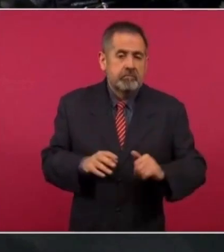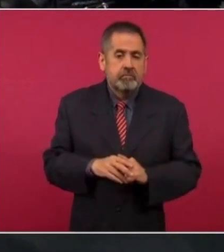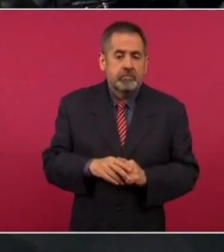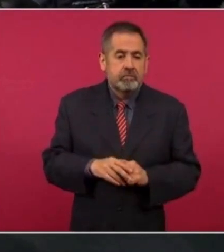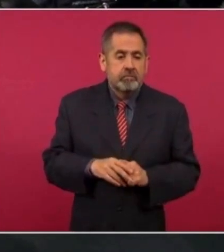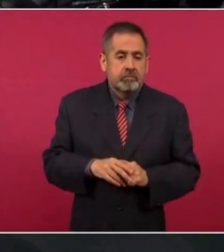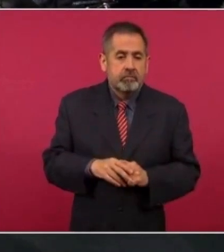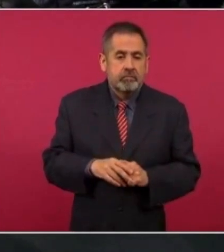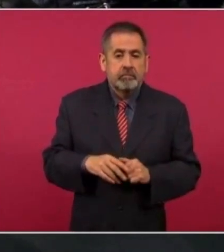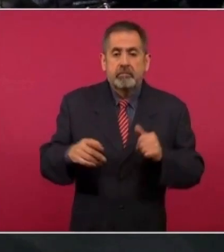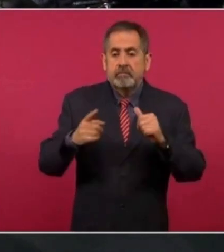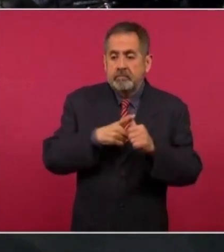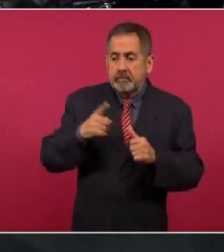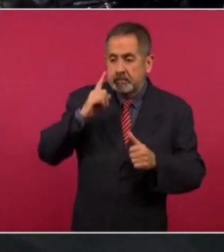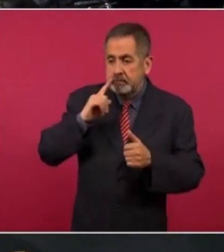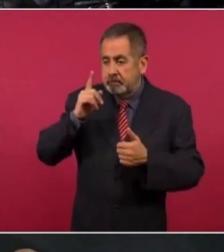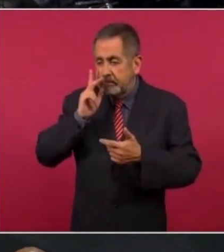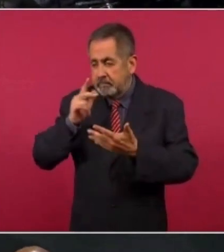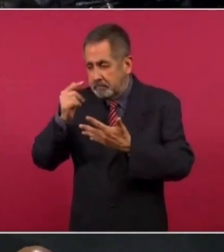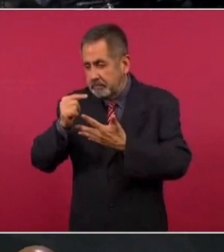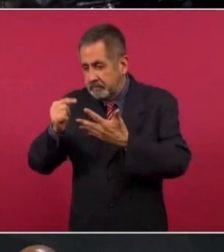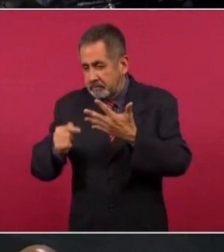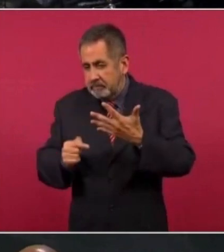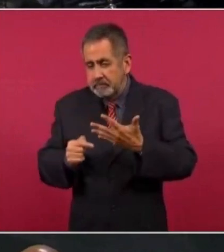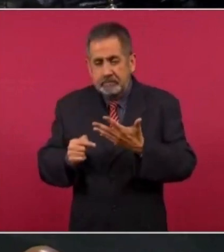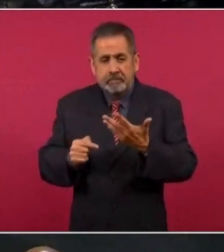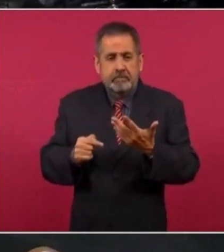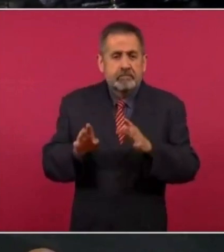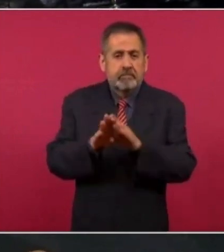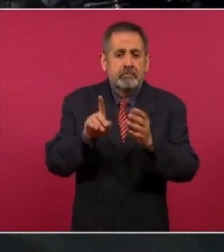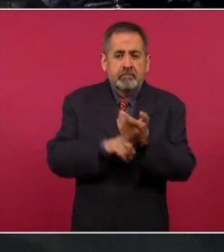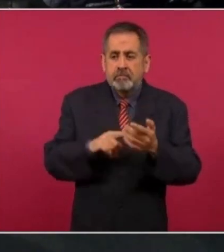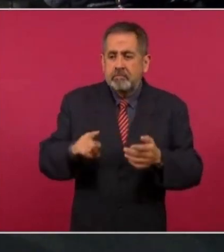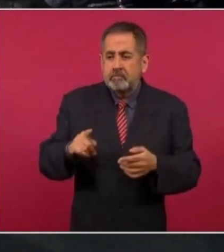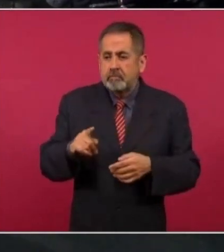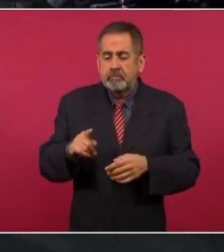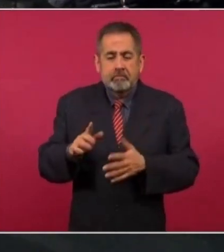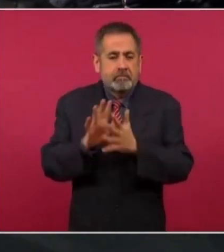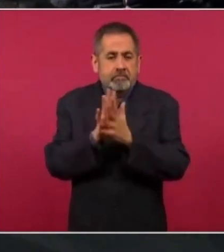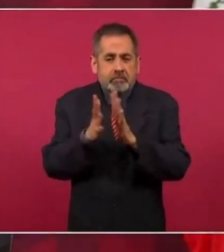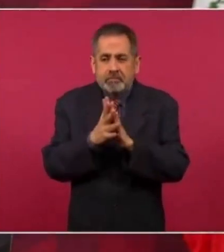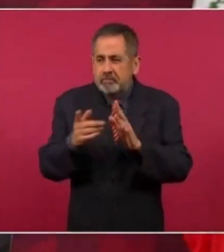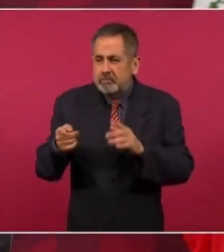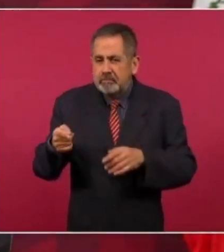se tiene que justificar la prisión